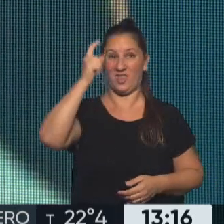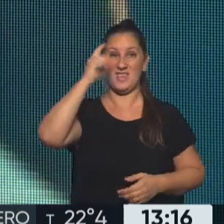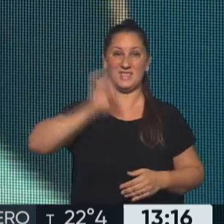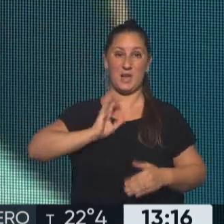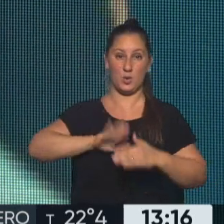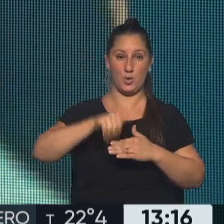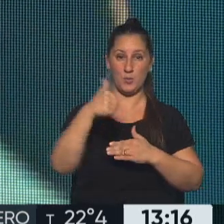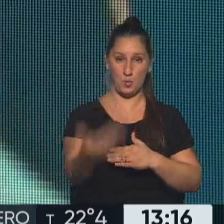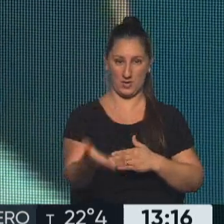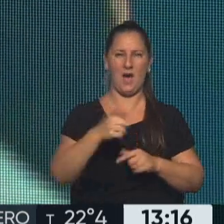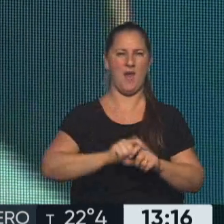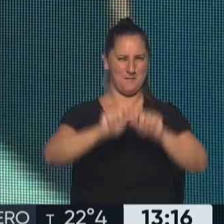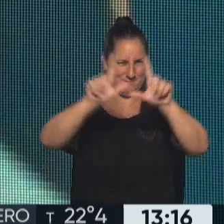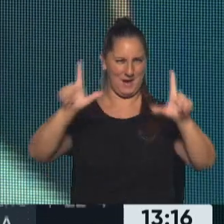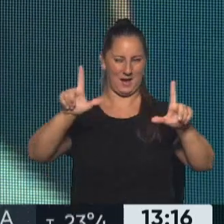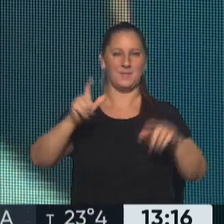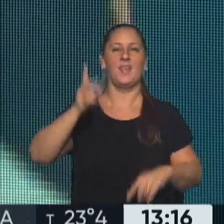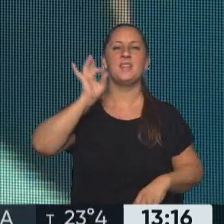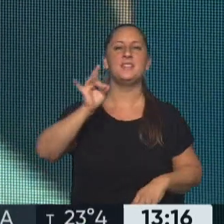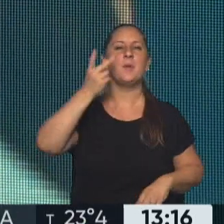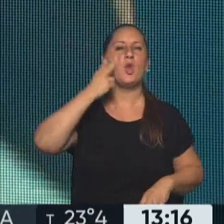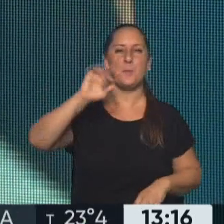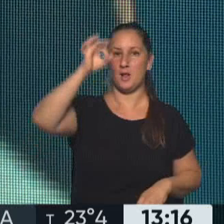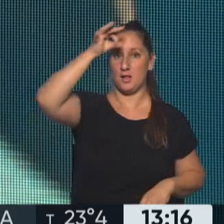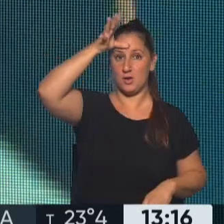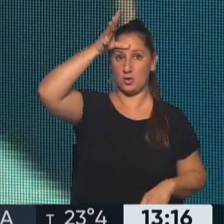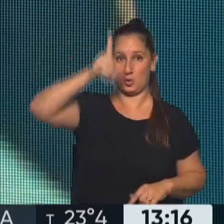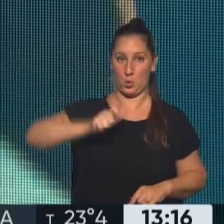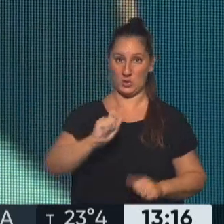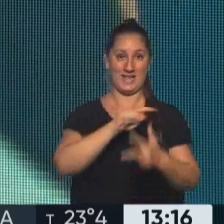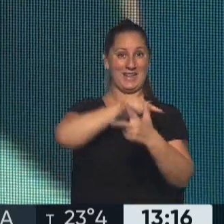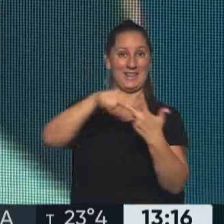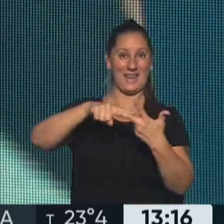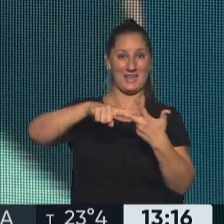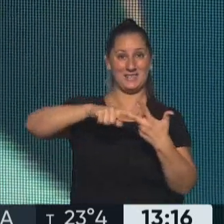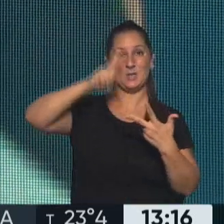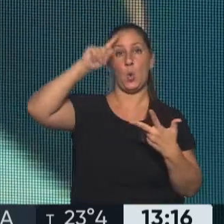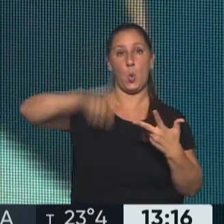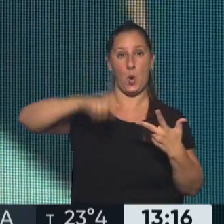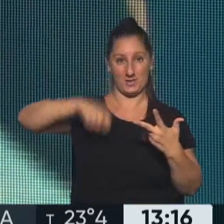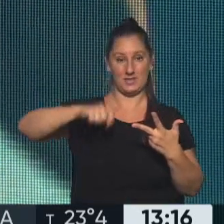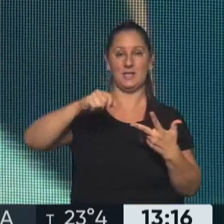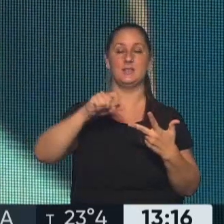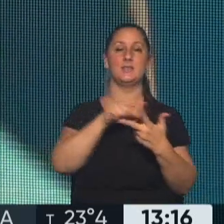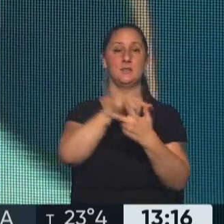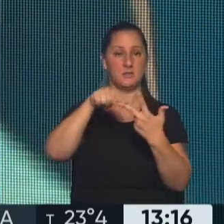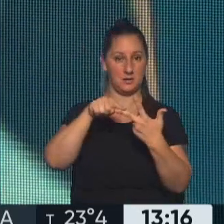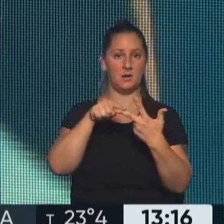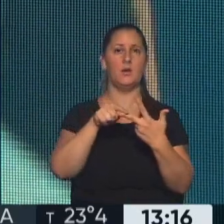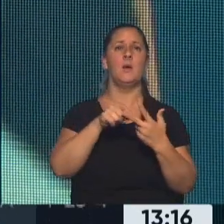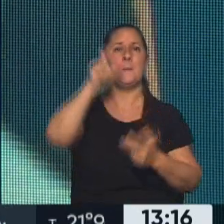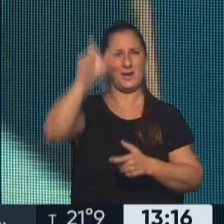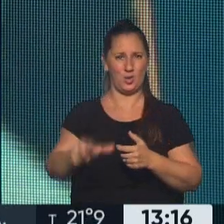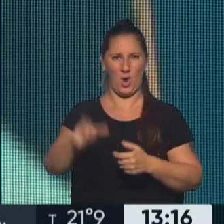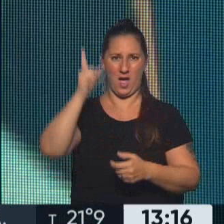diciembre ahora vamos y con las plaquitas pero fue en diciendo en 2012 tres jueces piedrabuena red de lascano absolvieron a todos los